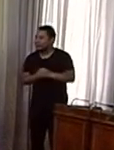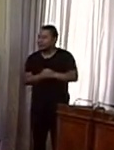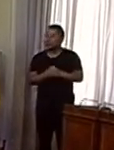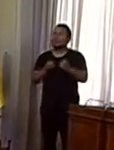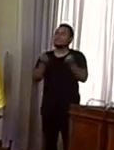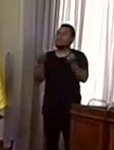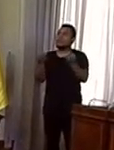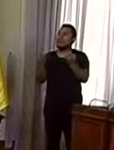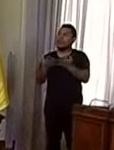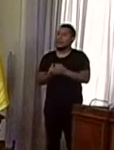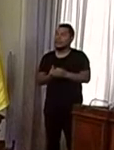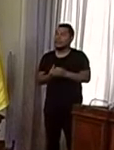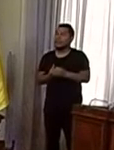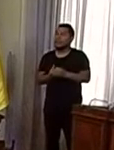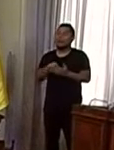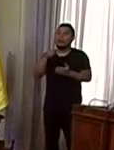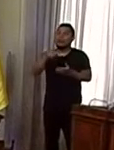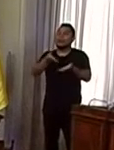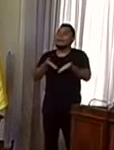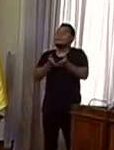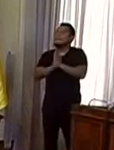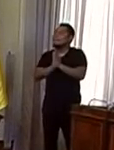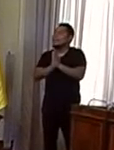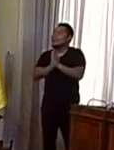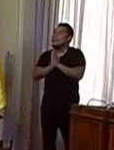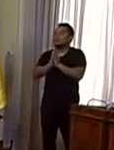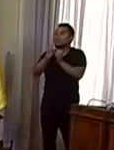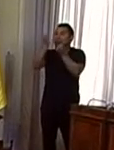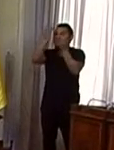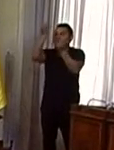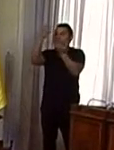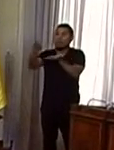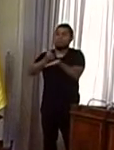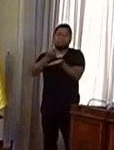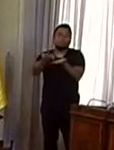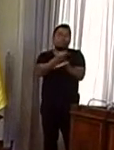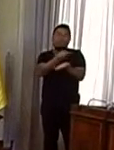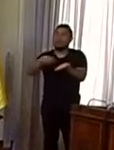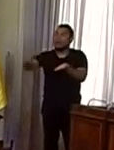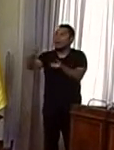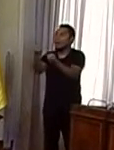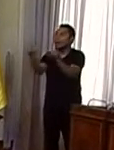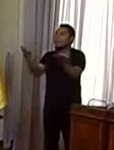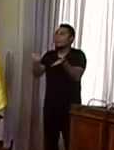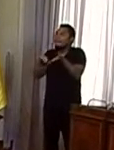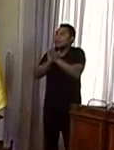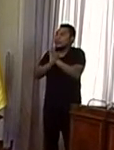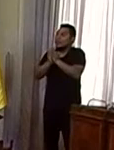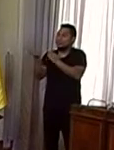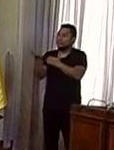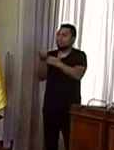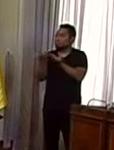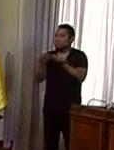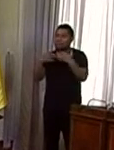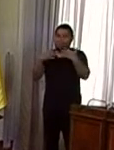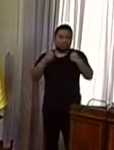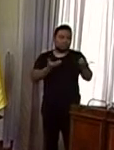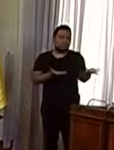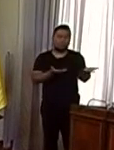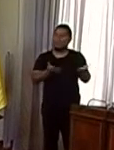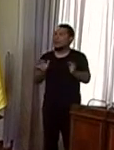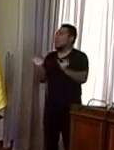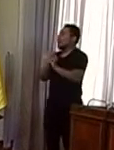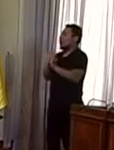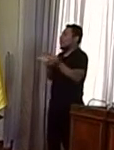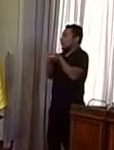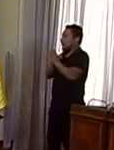vamos a lo que son pedidos e informes. No sé si hay algún pedido en la Secretaría General. Ningún pedido, señor